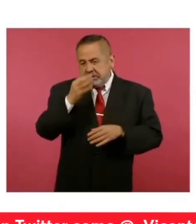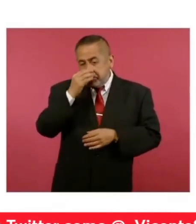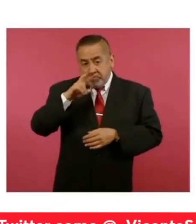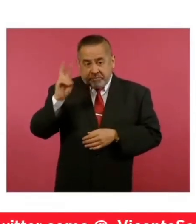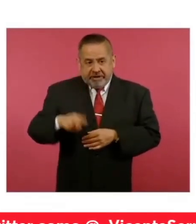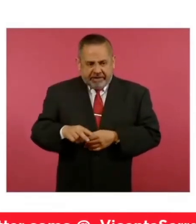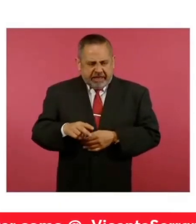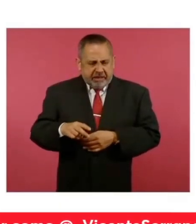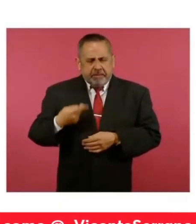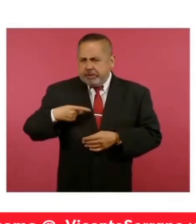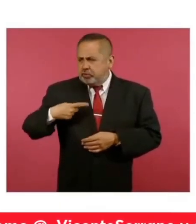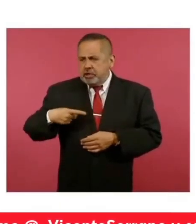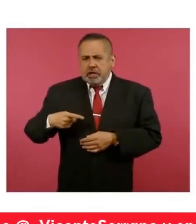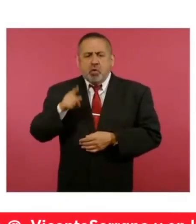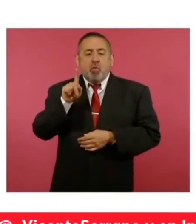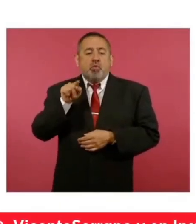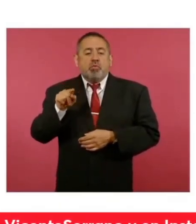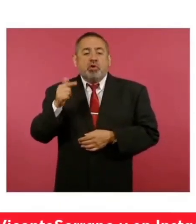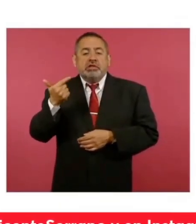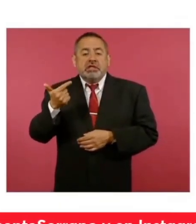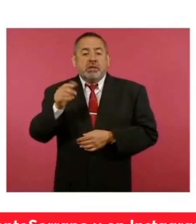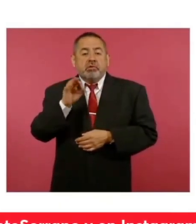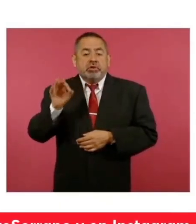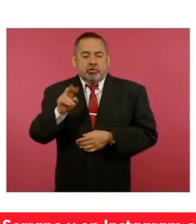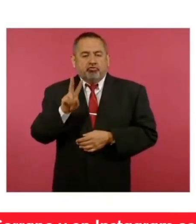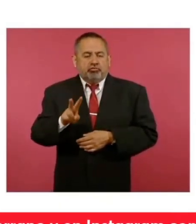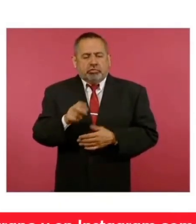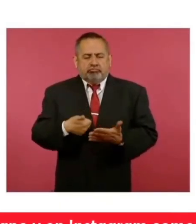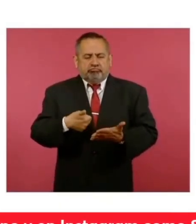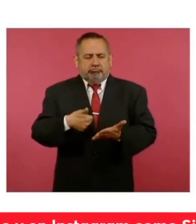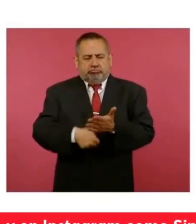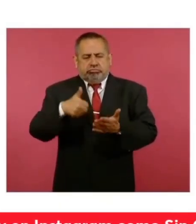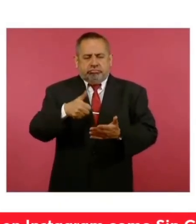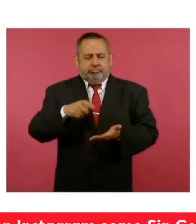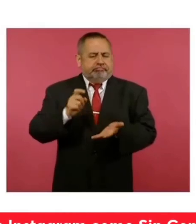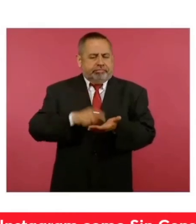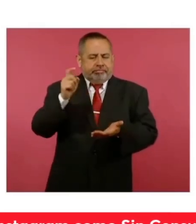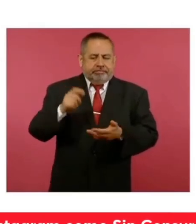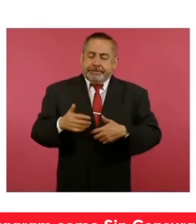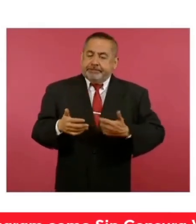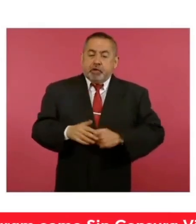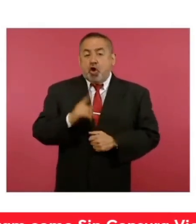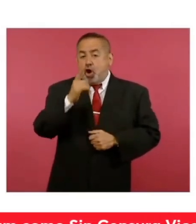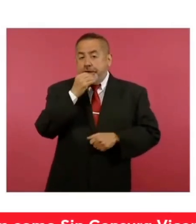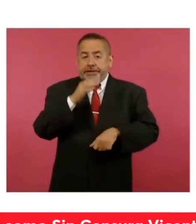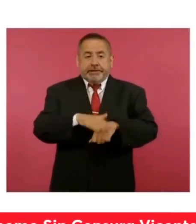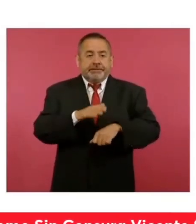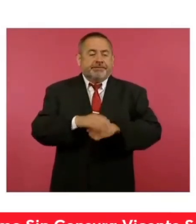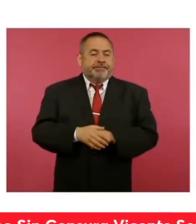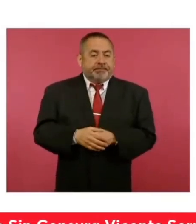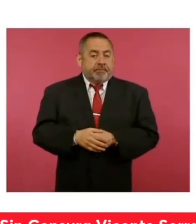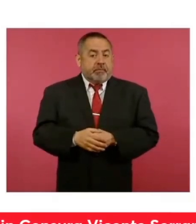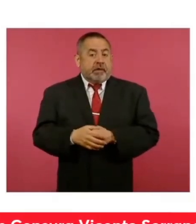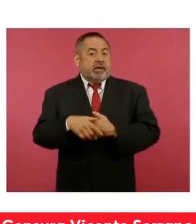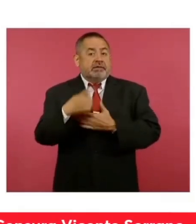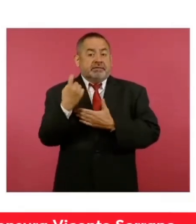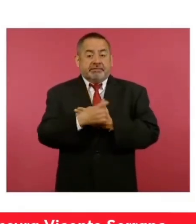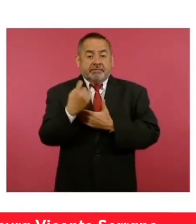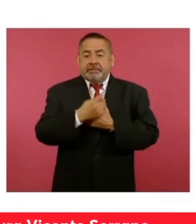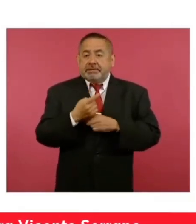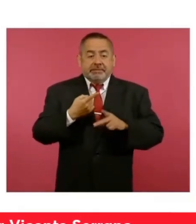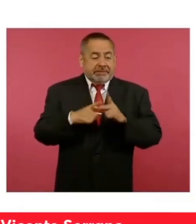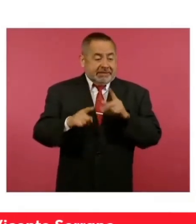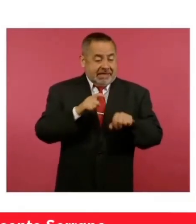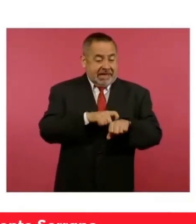1.7% del total. Hay un dato que hay que tomar en cuenta, este dato es nuevo. Los bots se activan entre